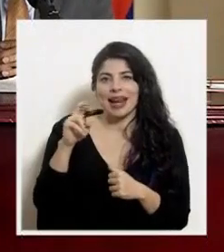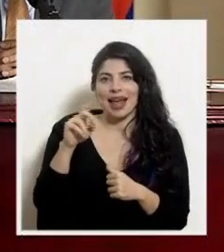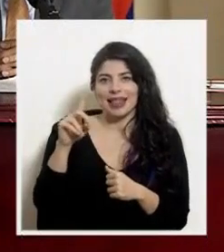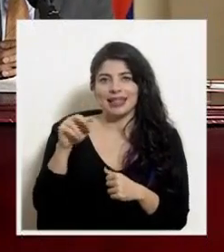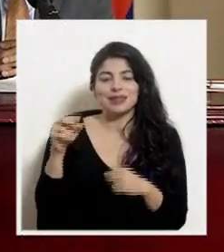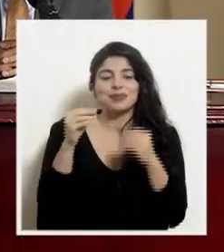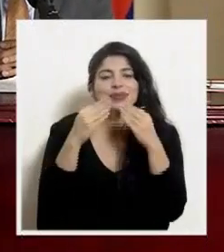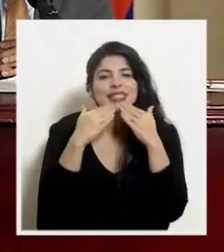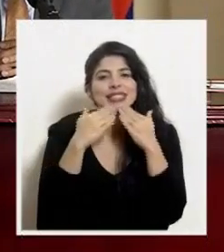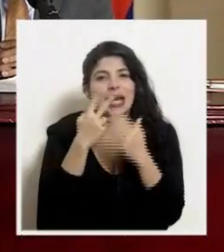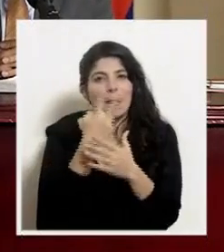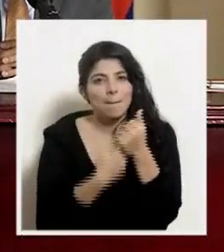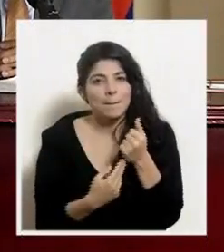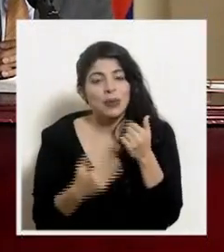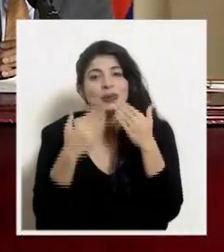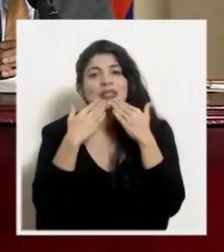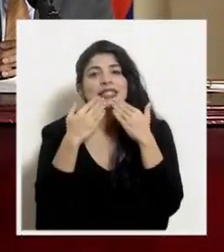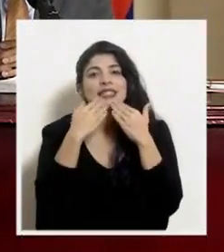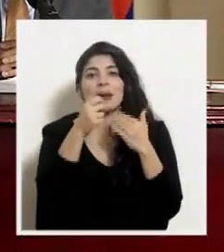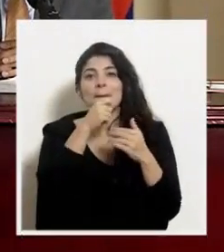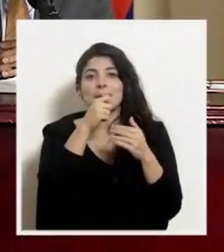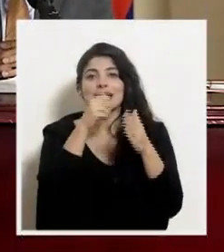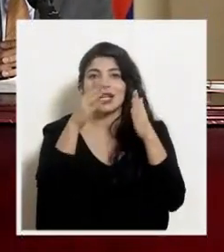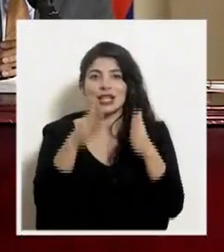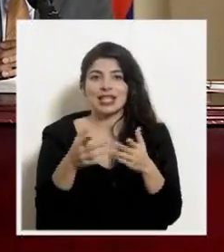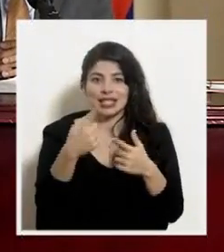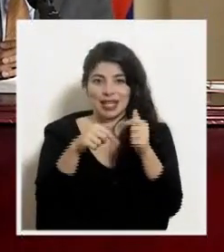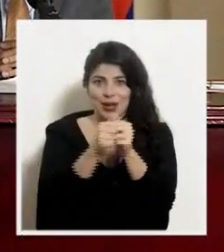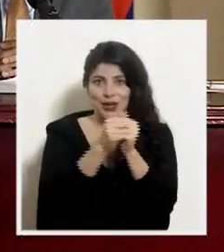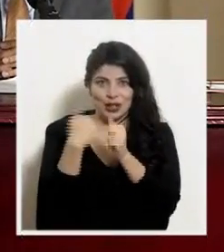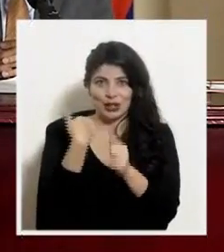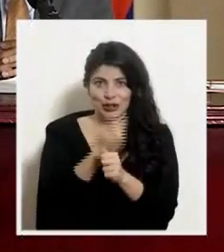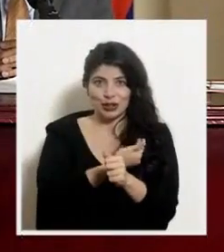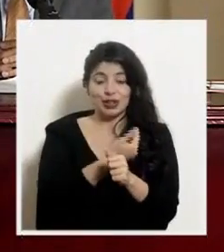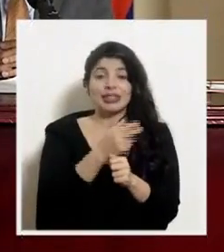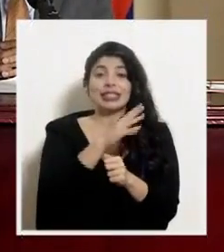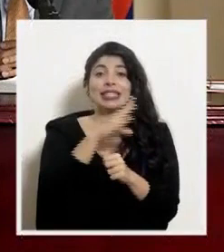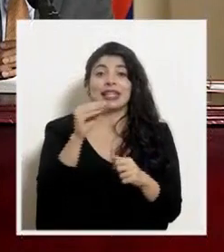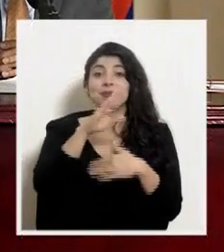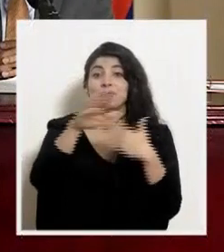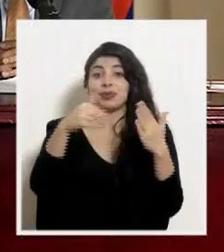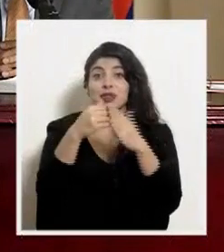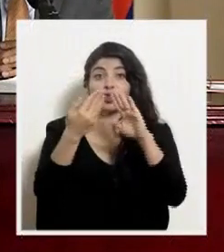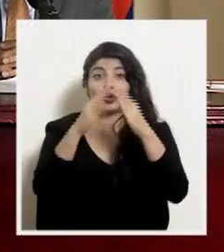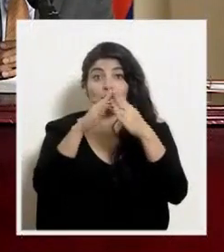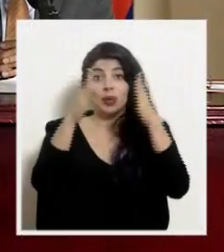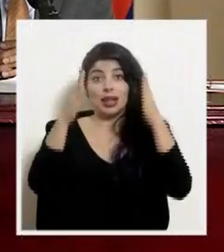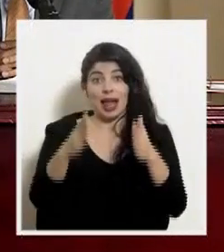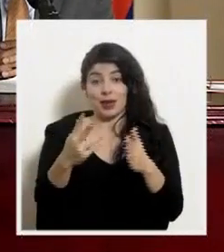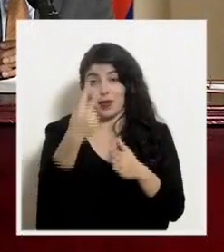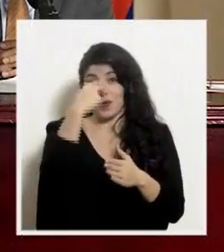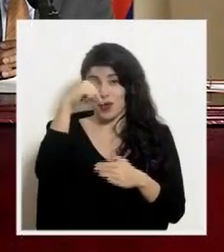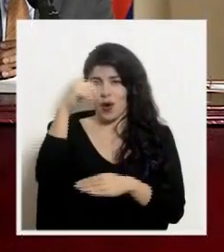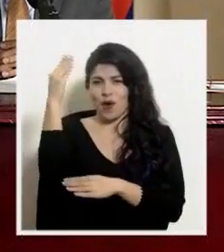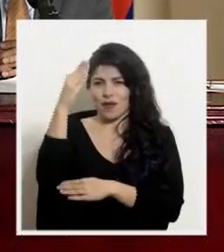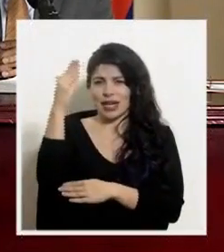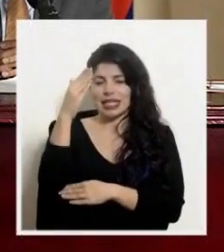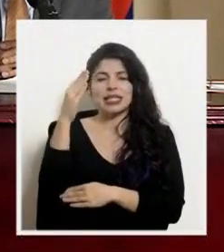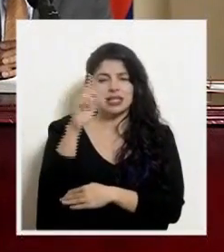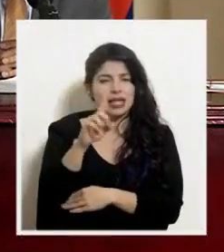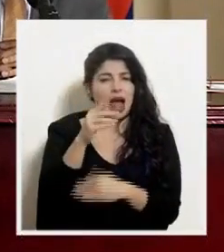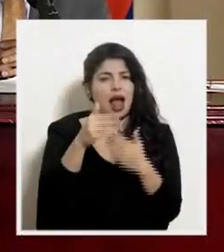Muchísimas gracias a ambos, muchísimas gracias a los colegas que nos acompañaron y a toda la ciudadanía que siguió esta conferencia. Antes